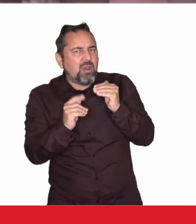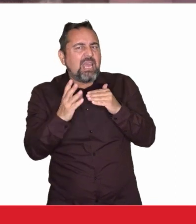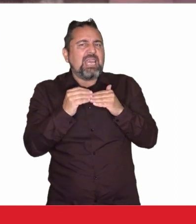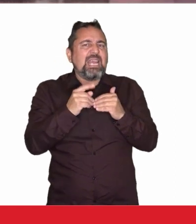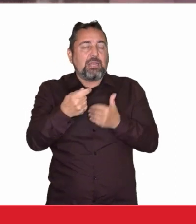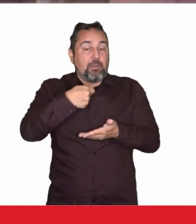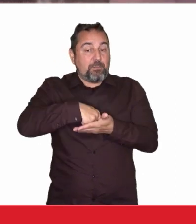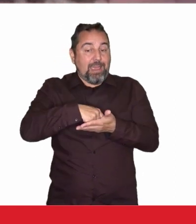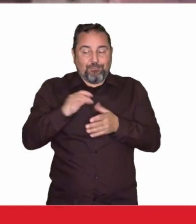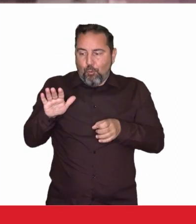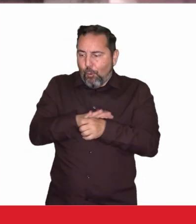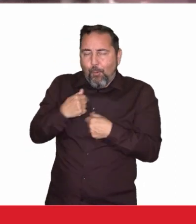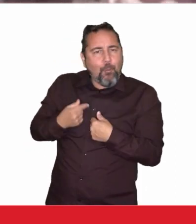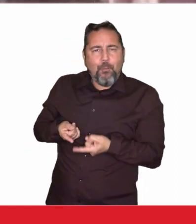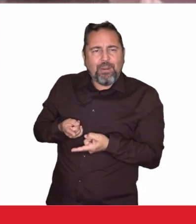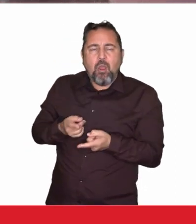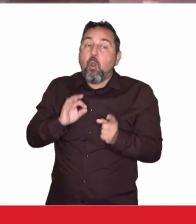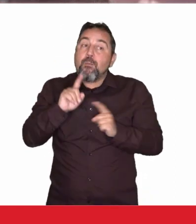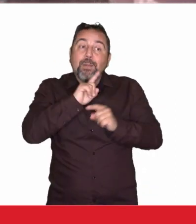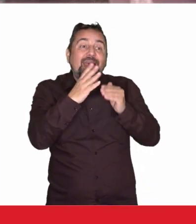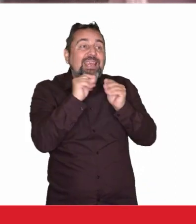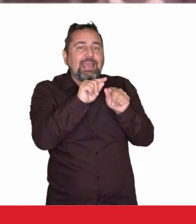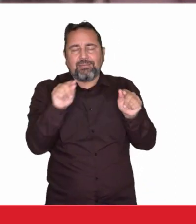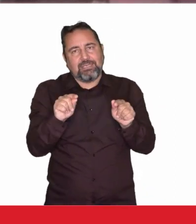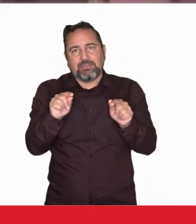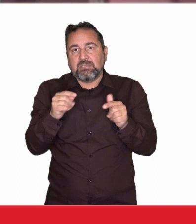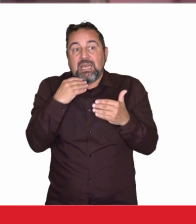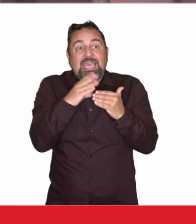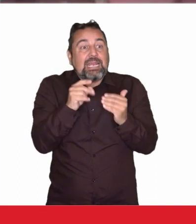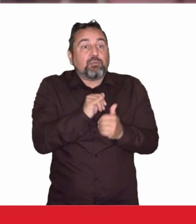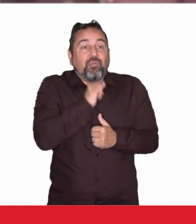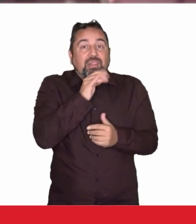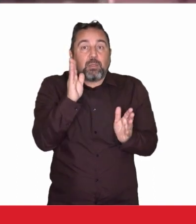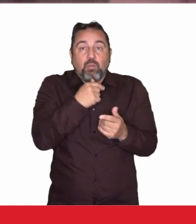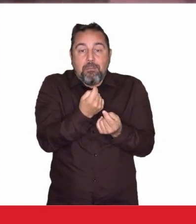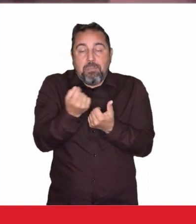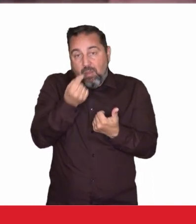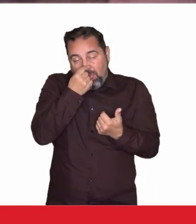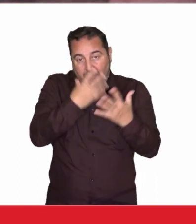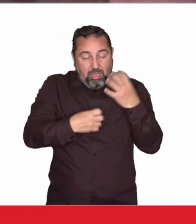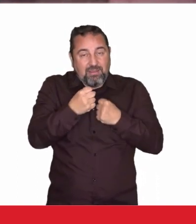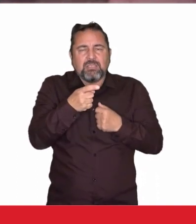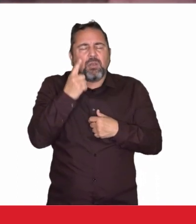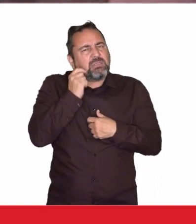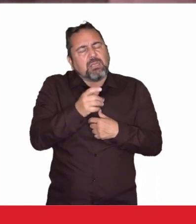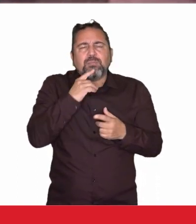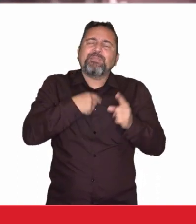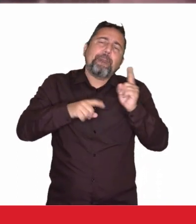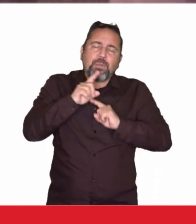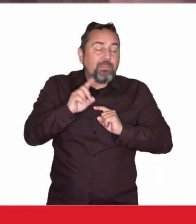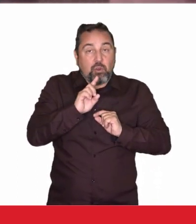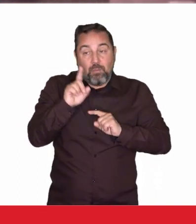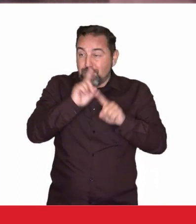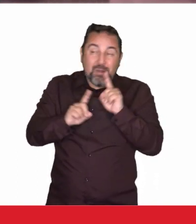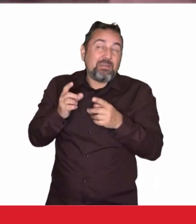vendiendo demasiado bajo y tu cliente con lo que te paga no cubres, o si es un problema de clientes y es que no tienes clientes suficientes. ¿Vale? Que esto